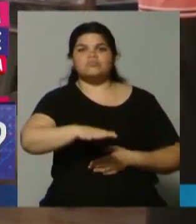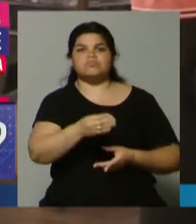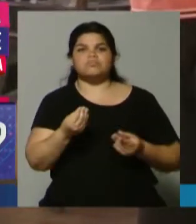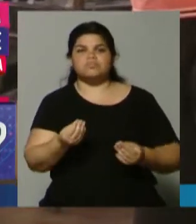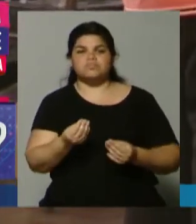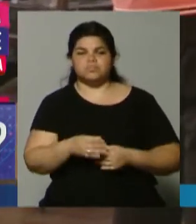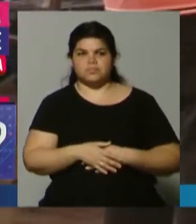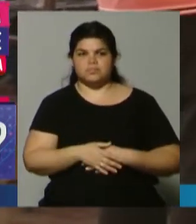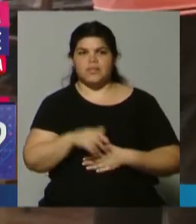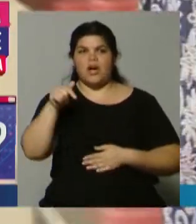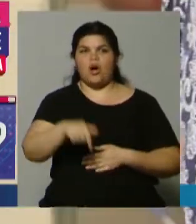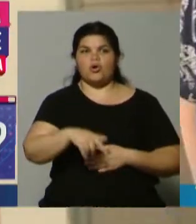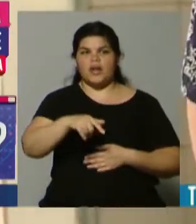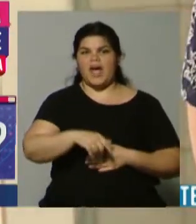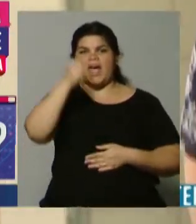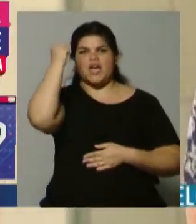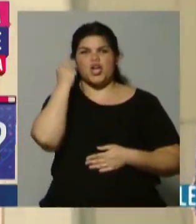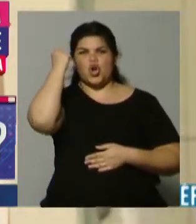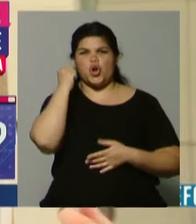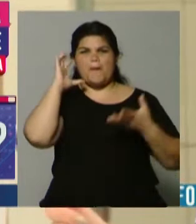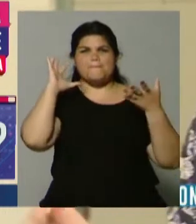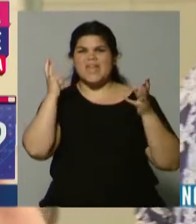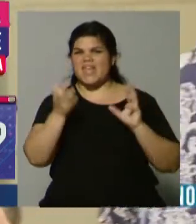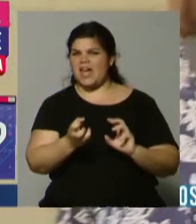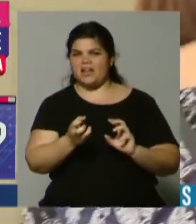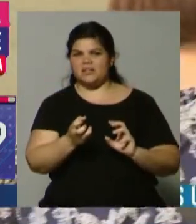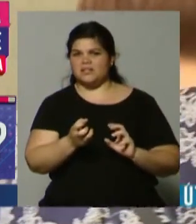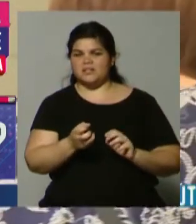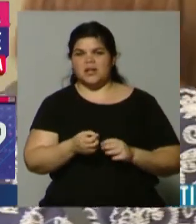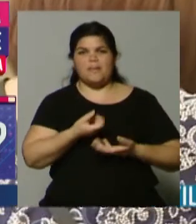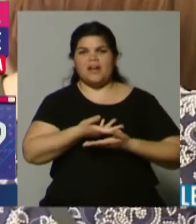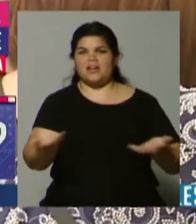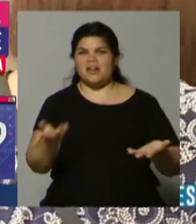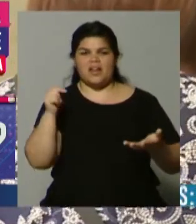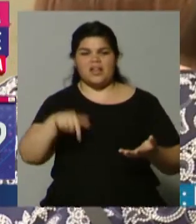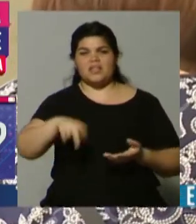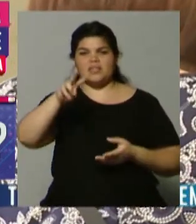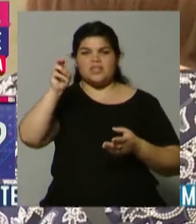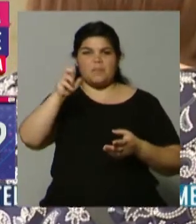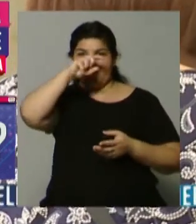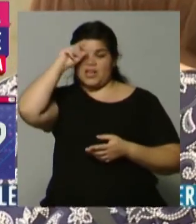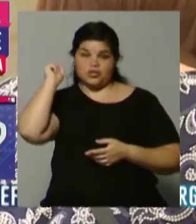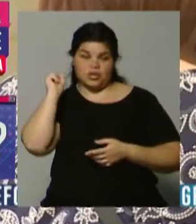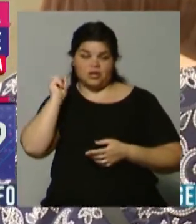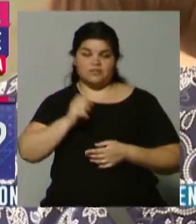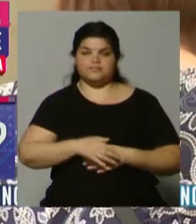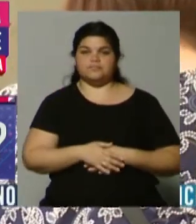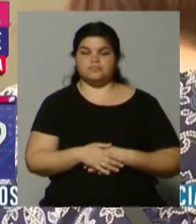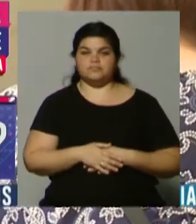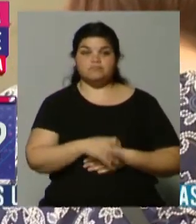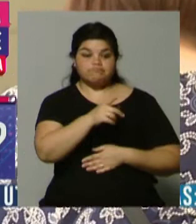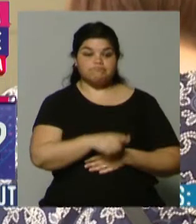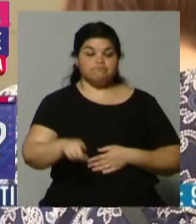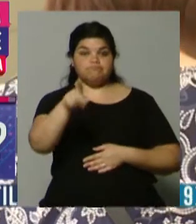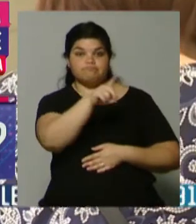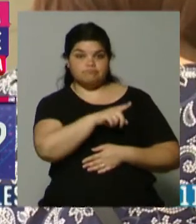un escenario macroeconómico tan adverso, ¿no?, para el oficialismo a nivel nacional, del cual ellos sin duda